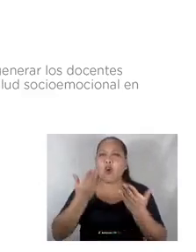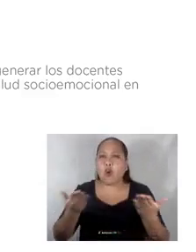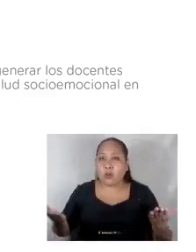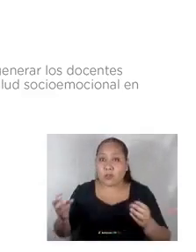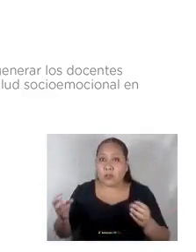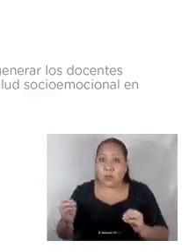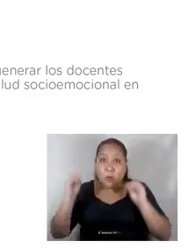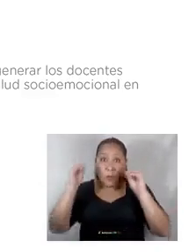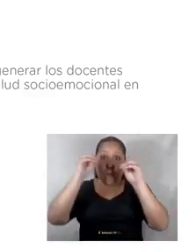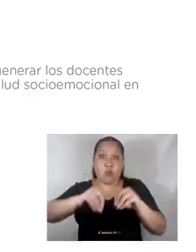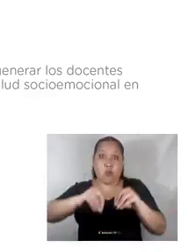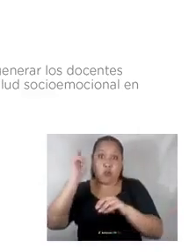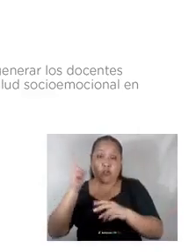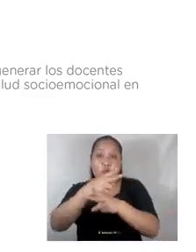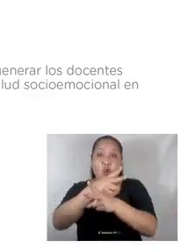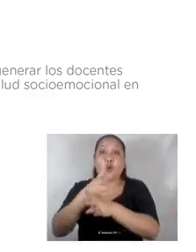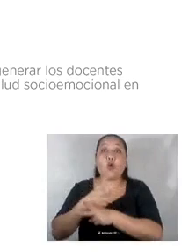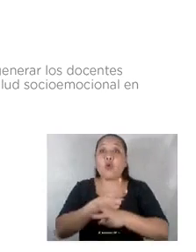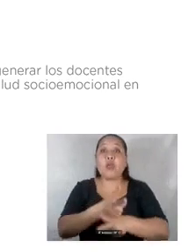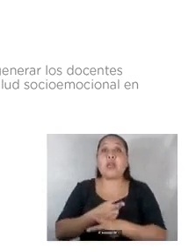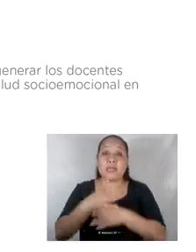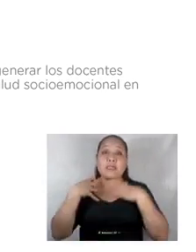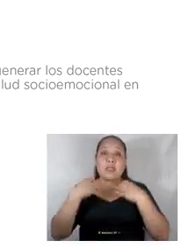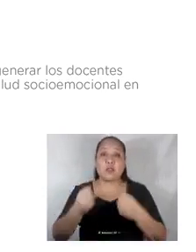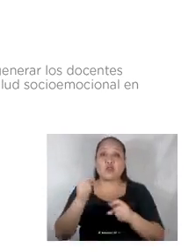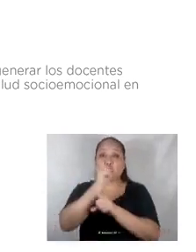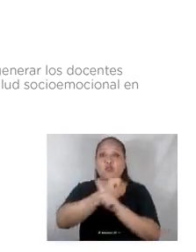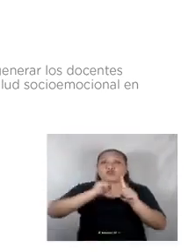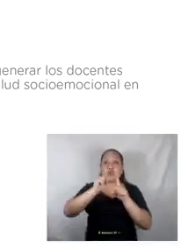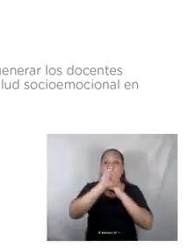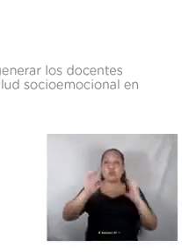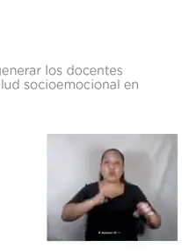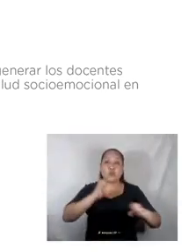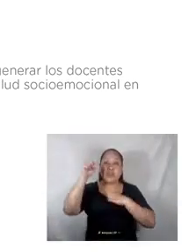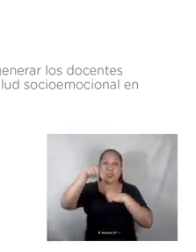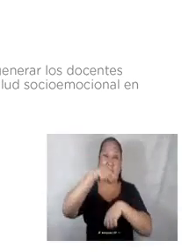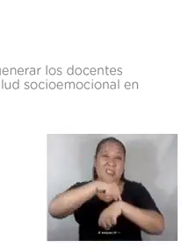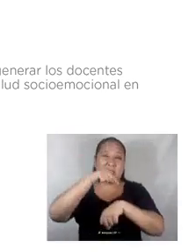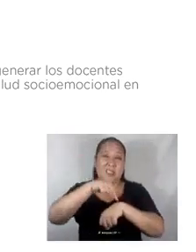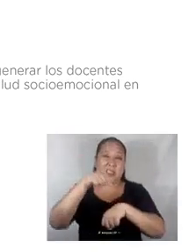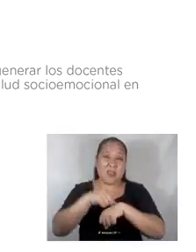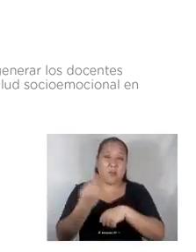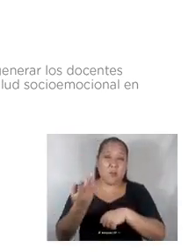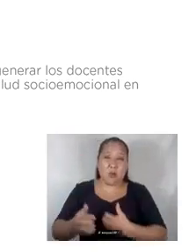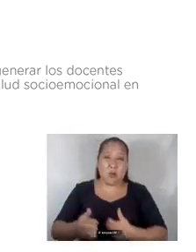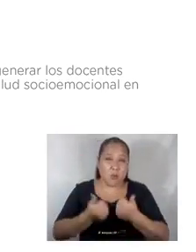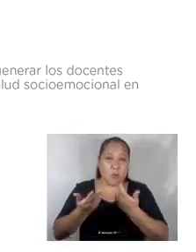la salud socioemocional en este contexto actual que estamos viviendo?